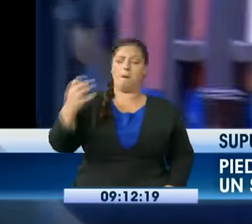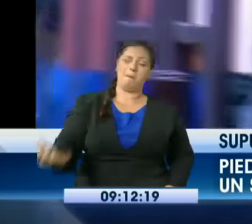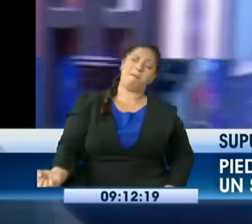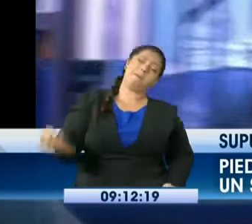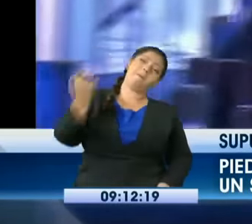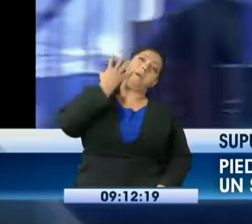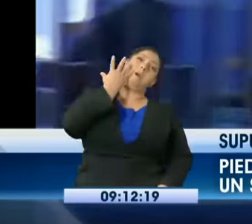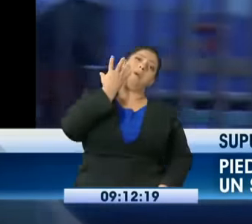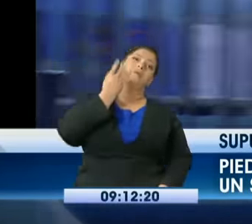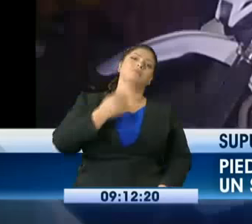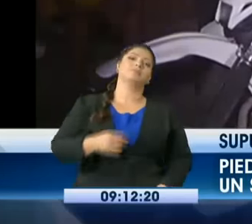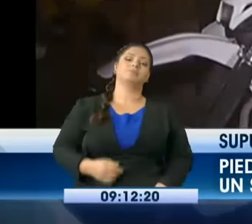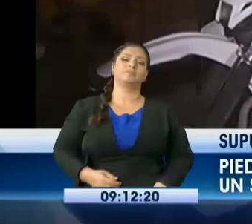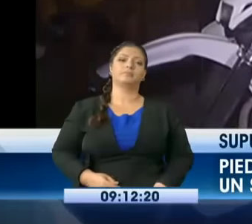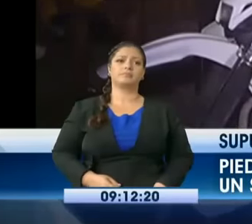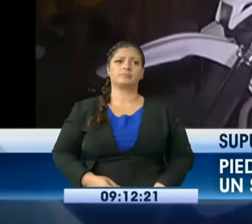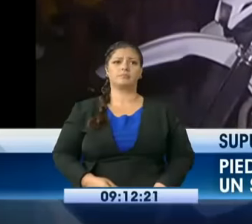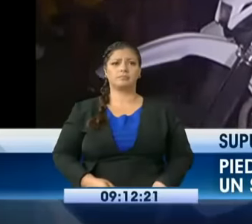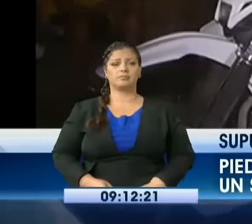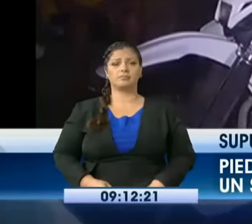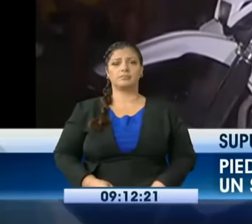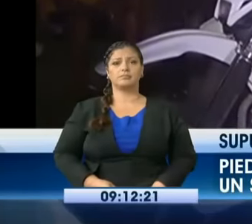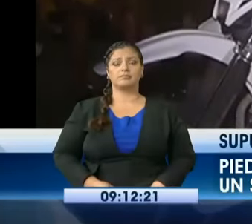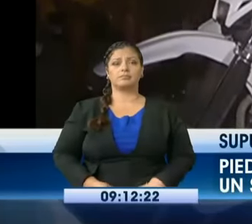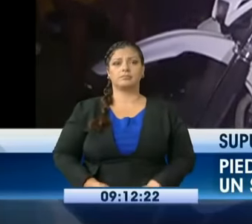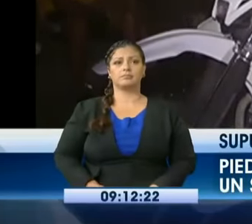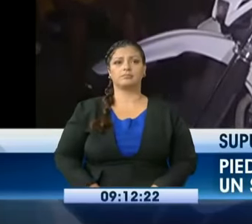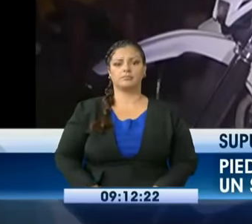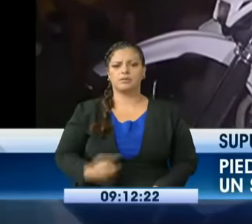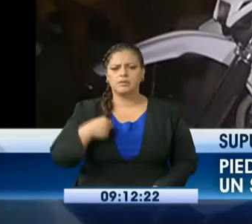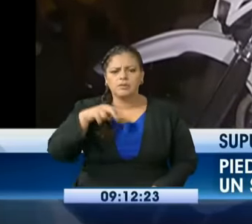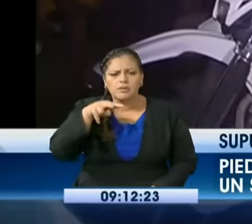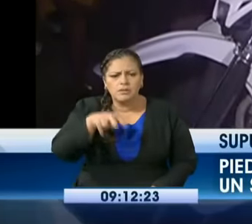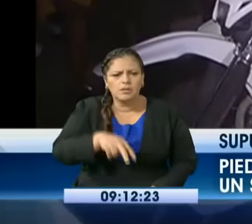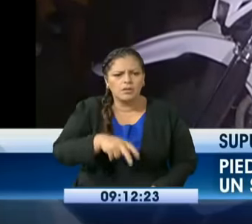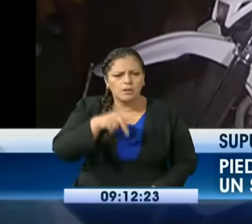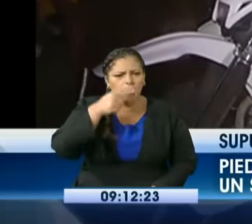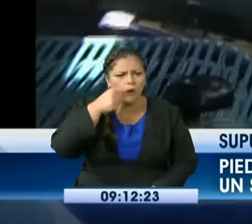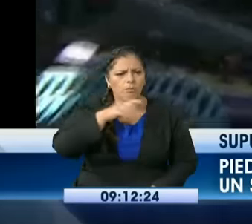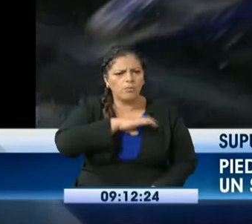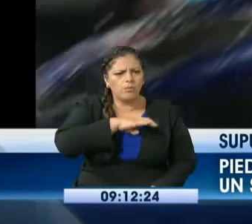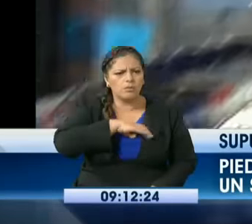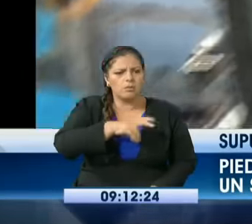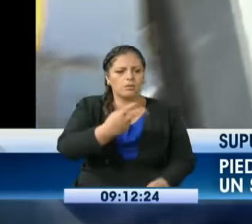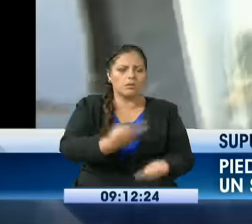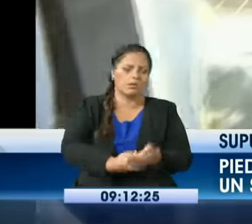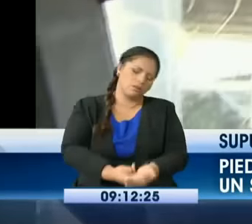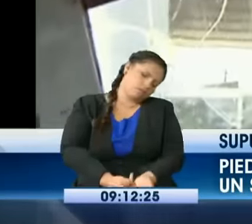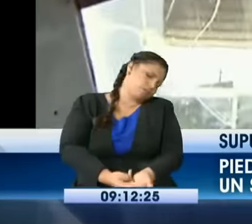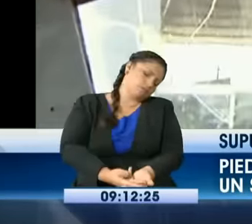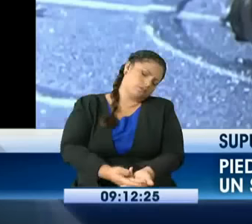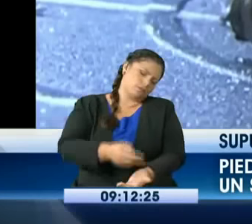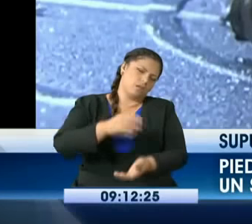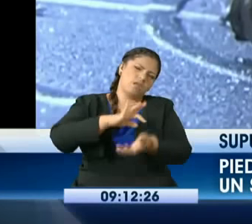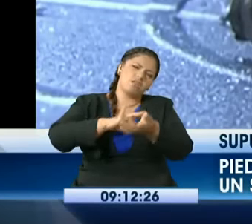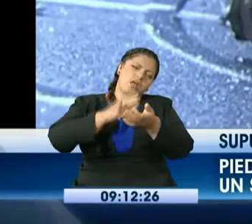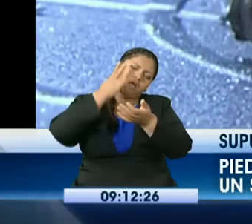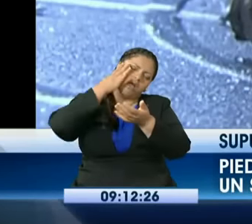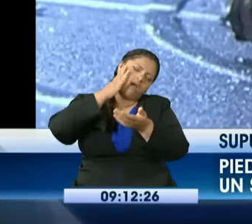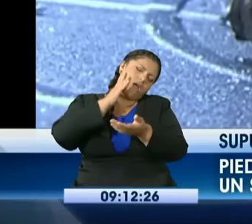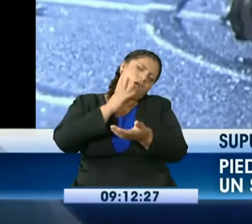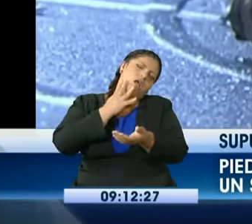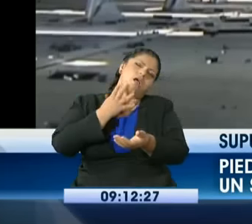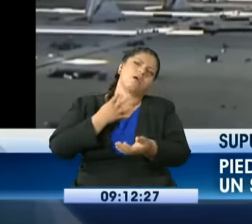miembro policial. Solamente me acerqué y vi que el policía estaba tendido en el piso sangrando nada más. Los perjudicados denunciaron que no es la primera vez